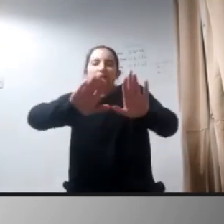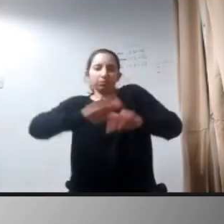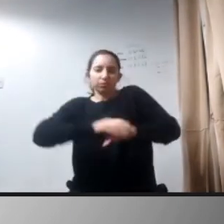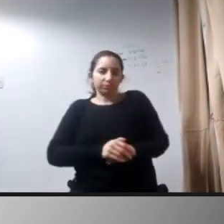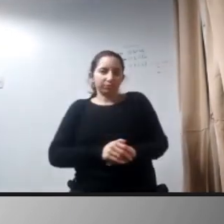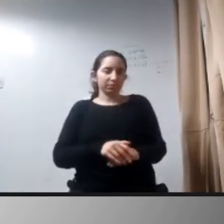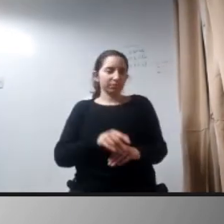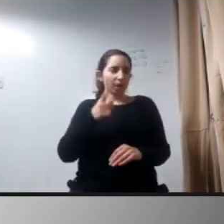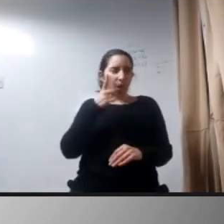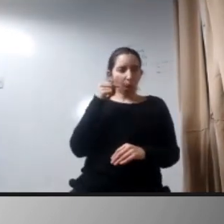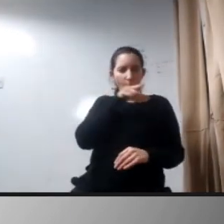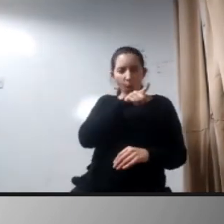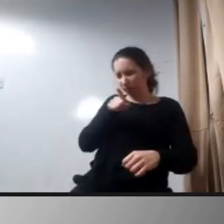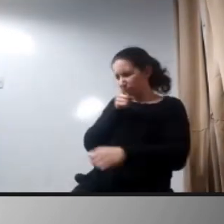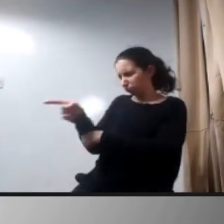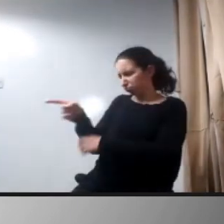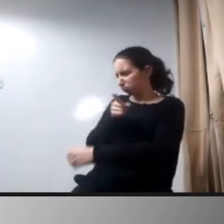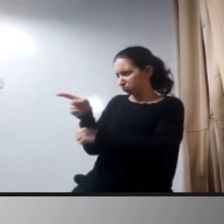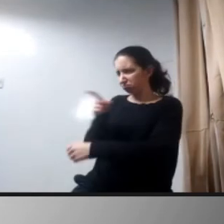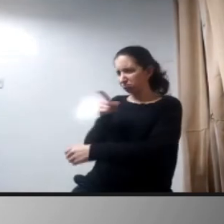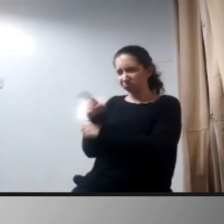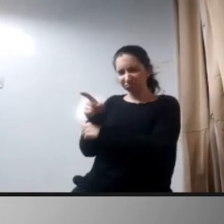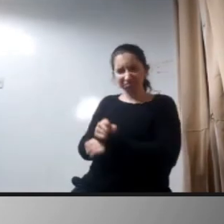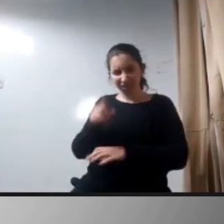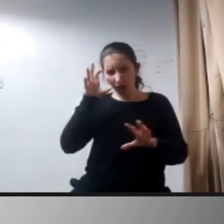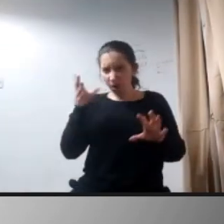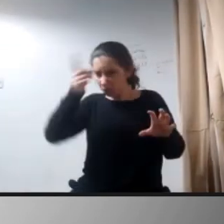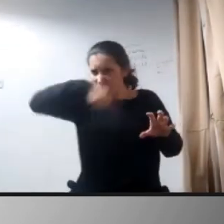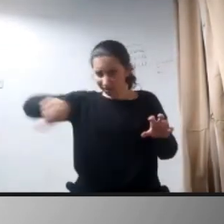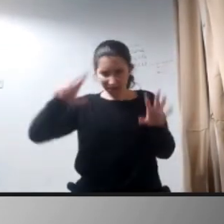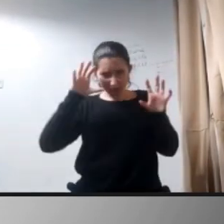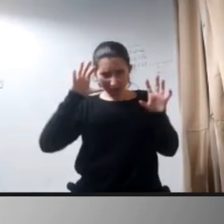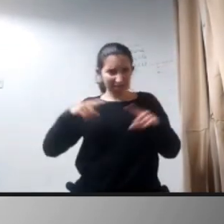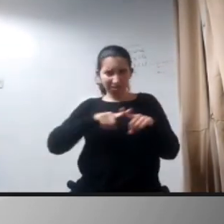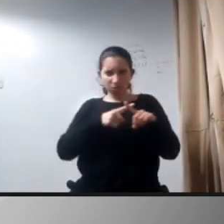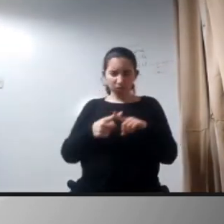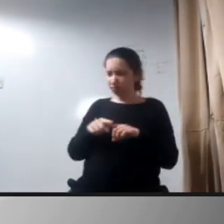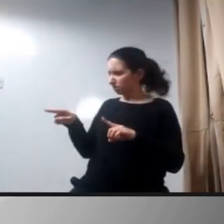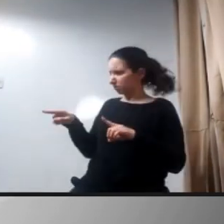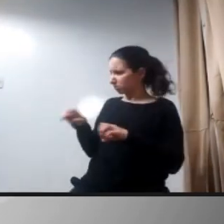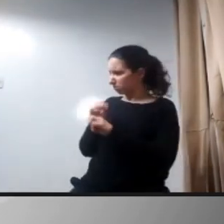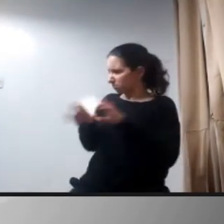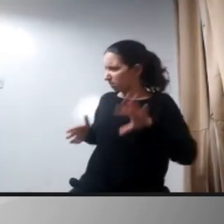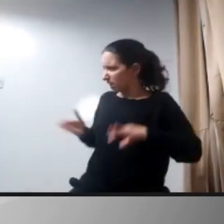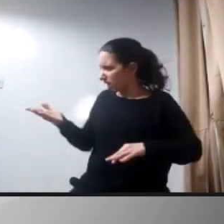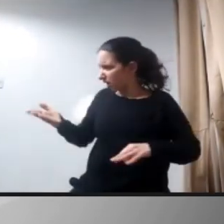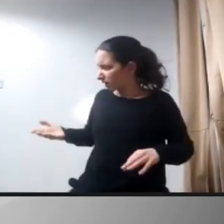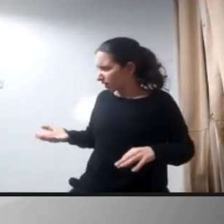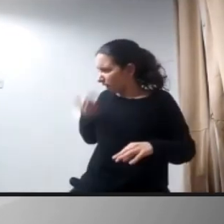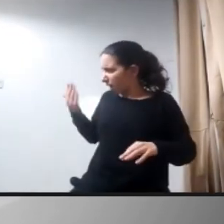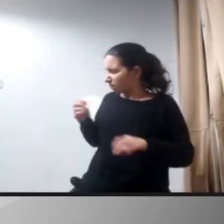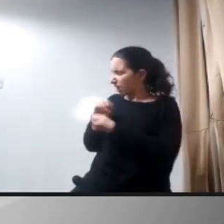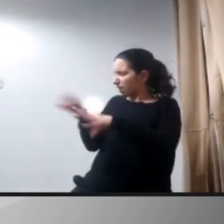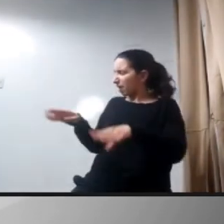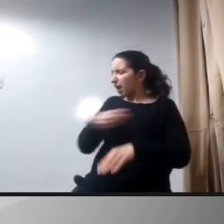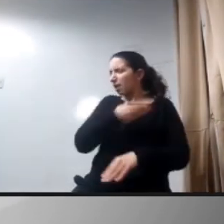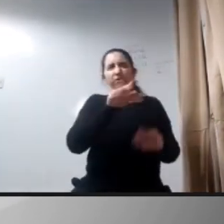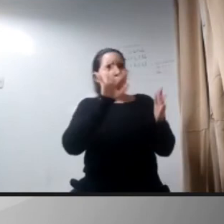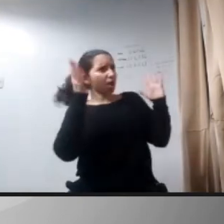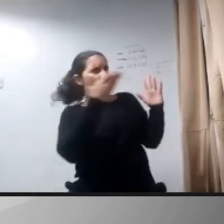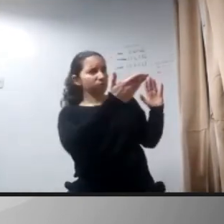atacó diciendo, no sé si ustedes recuerdan que le dijo, eso no está bien, está mal, ¿no? Y todo el mundo lo